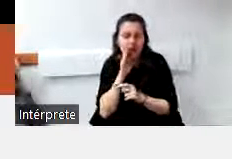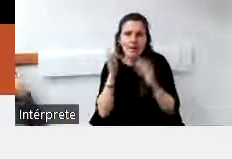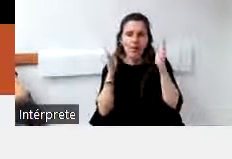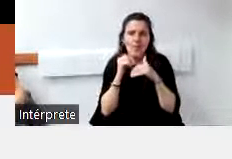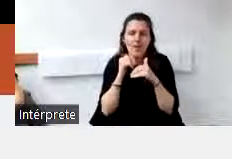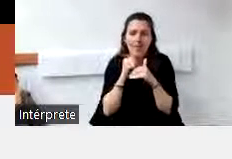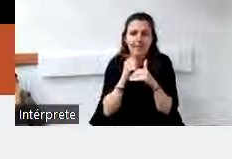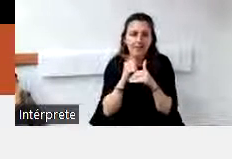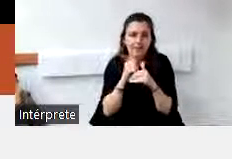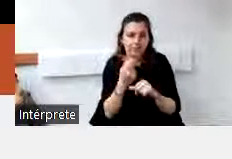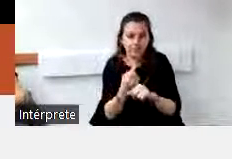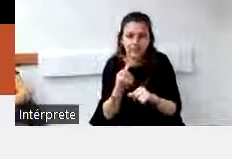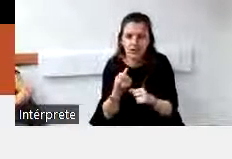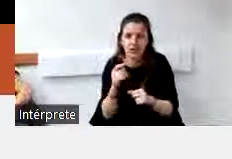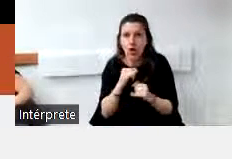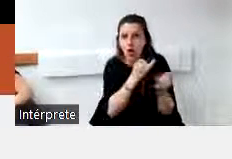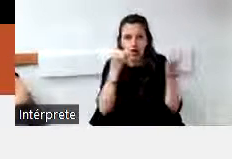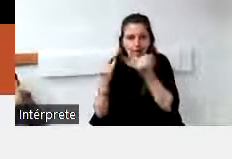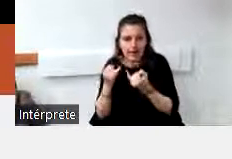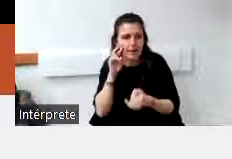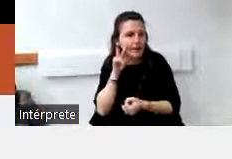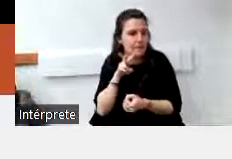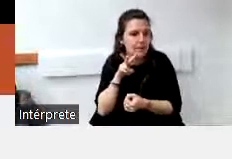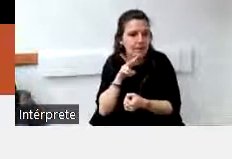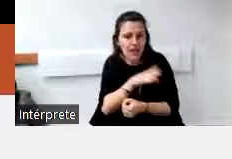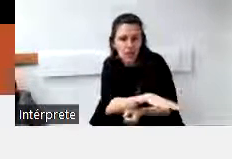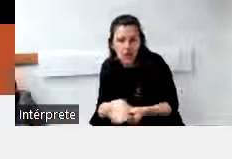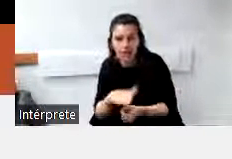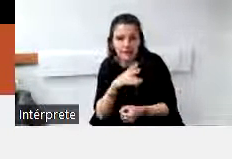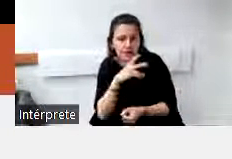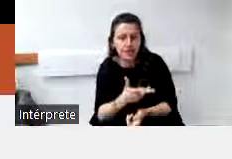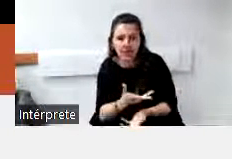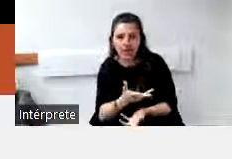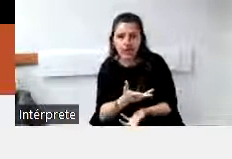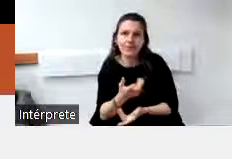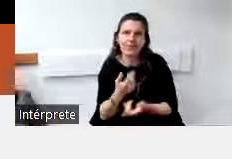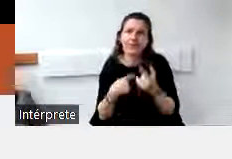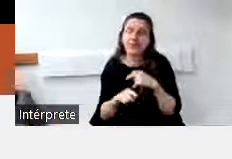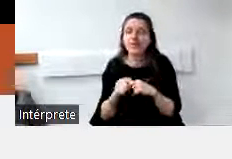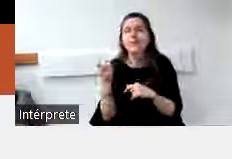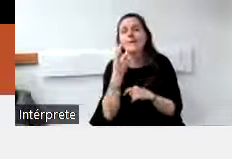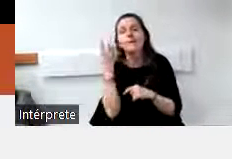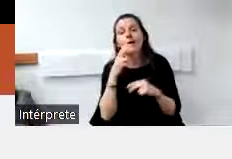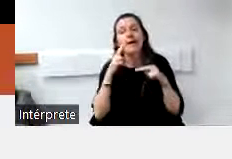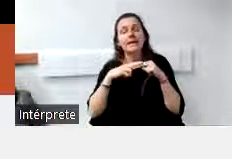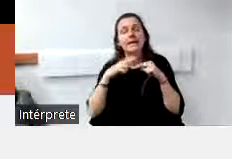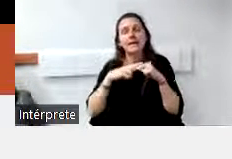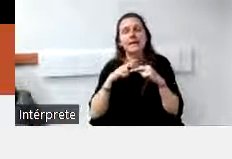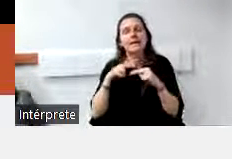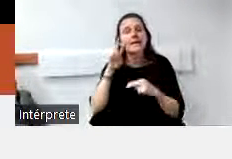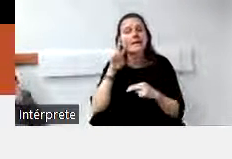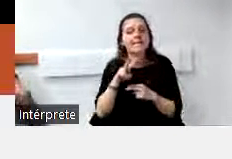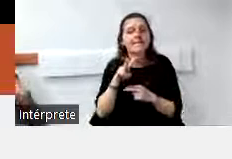están entrando. La pornografía ocupa el lugar que nosotros no estamos ocupando como